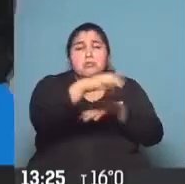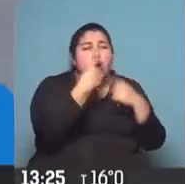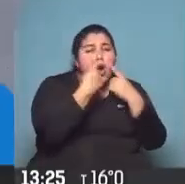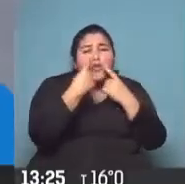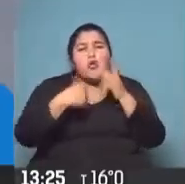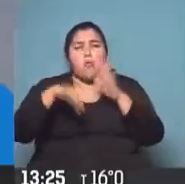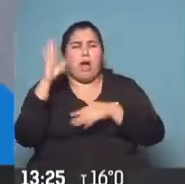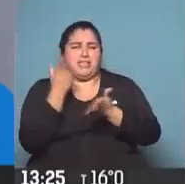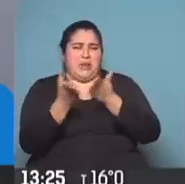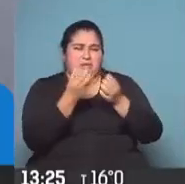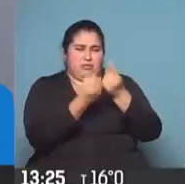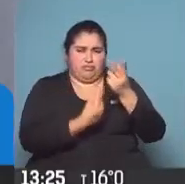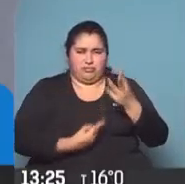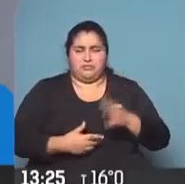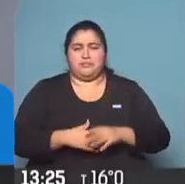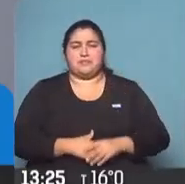servicios